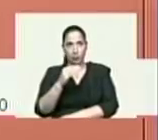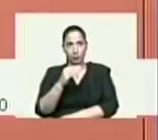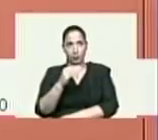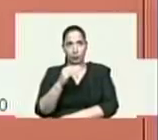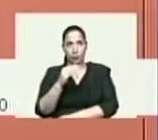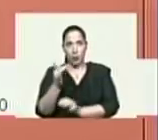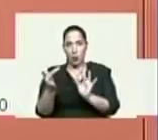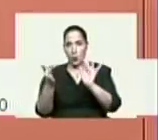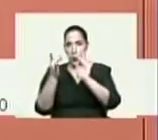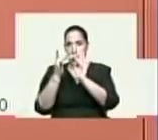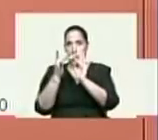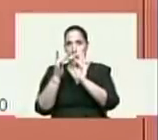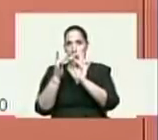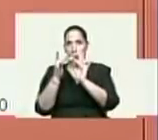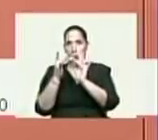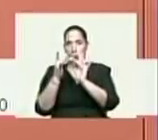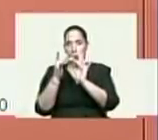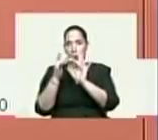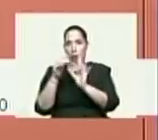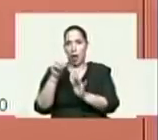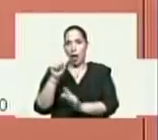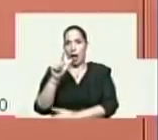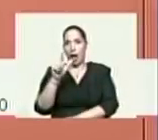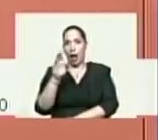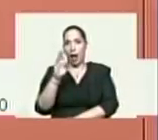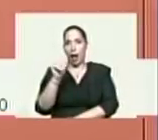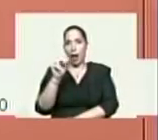enlazado con Fernando Albán,